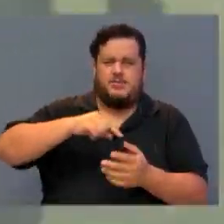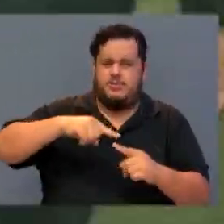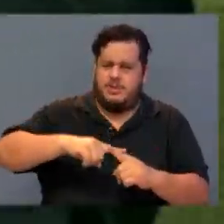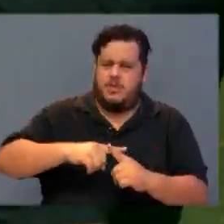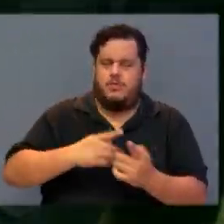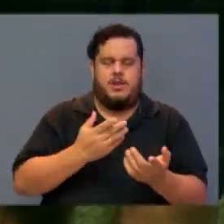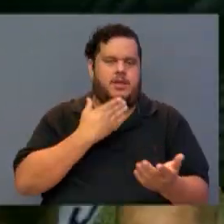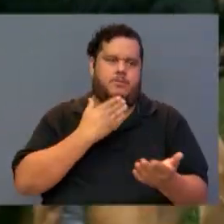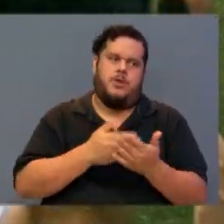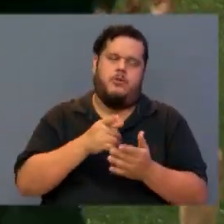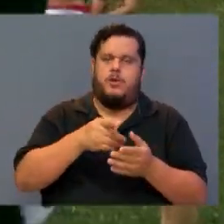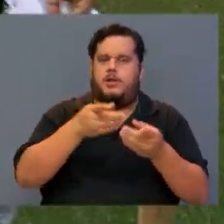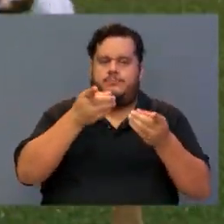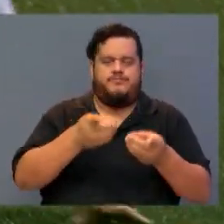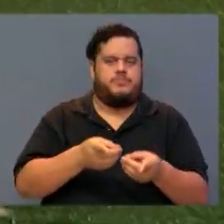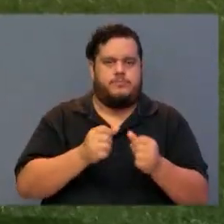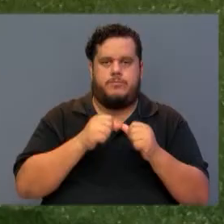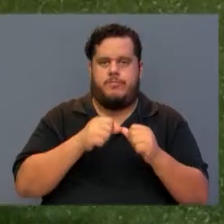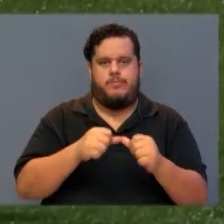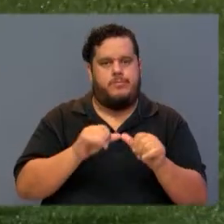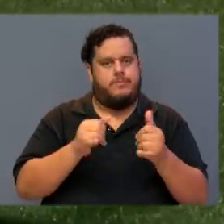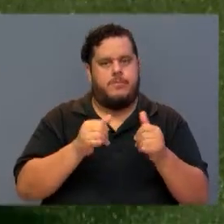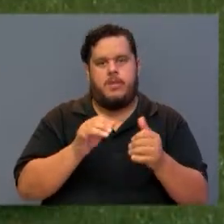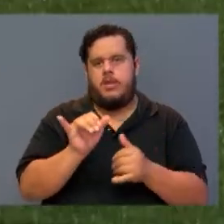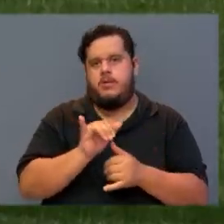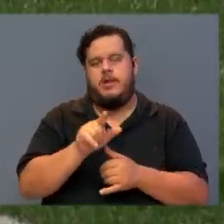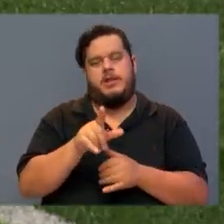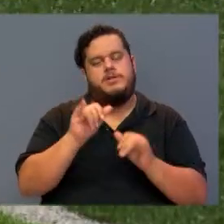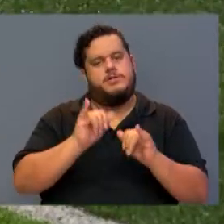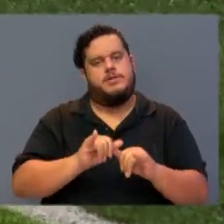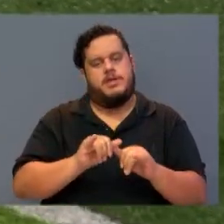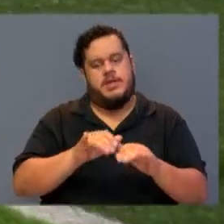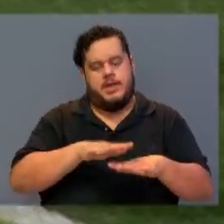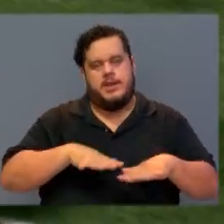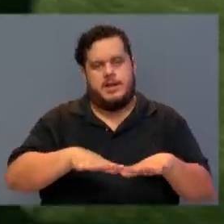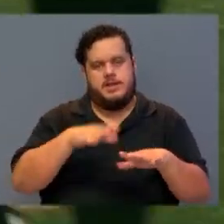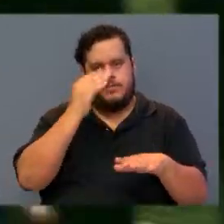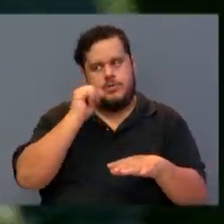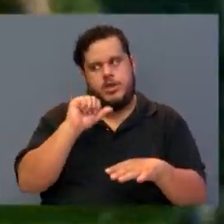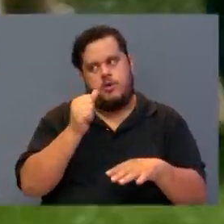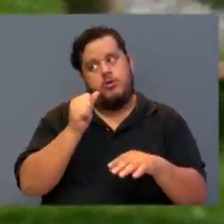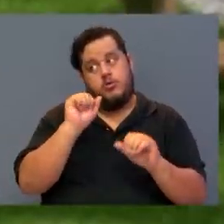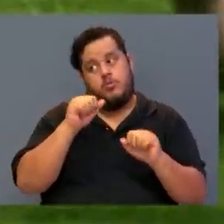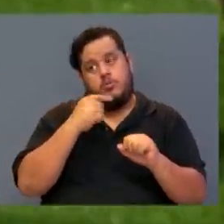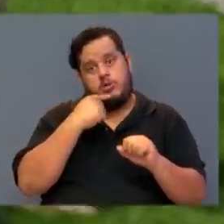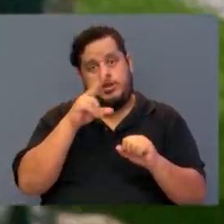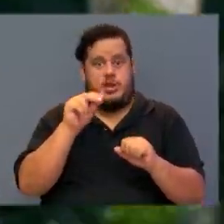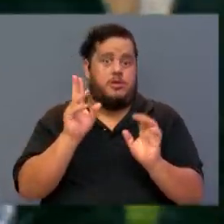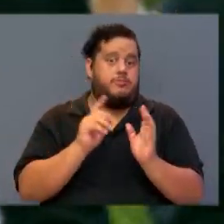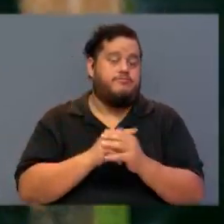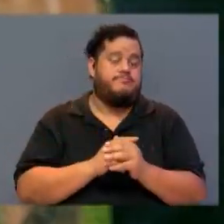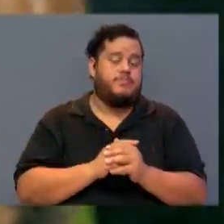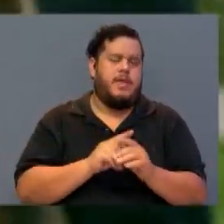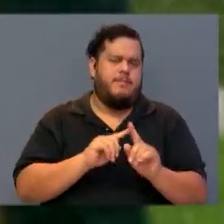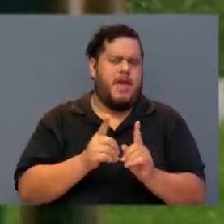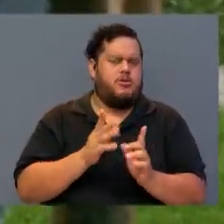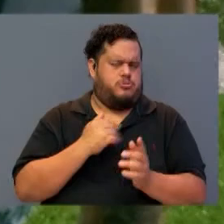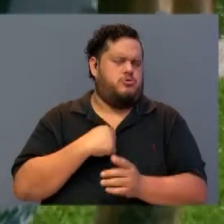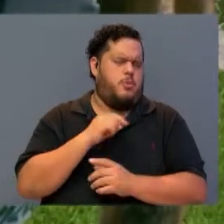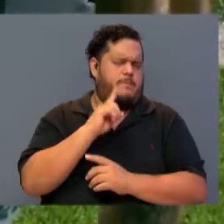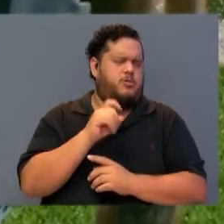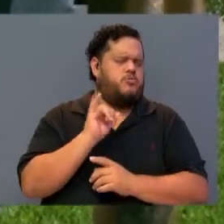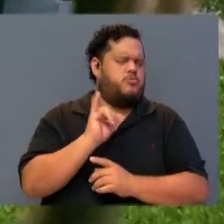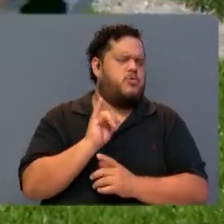bueno, decide continuar jugando también, él se mantiene en cancha, porque otro también pudo decir que no. Sí, esa es mi gran interrogante, ¿no?